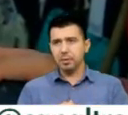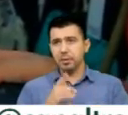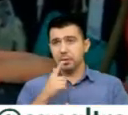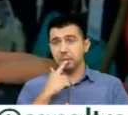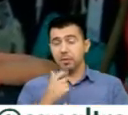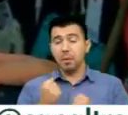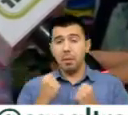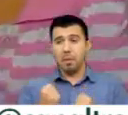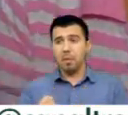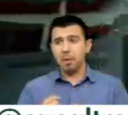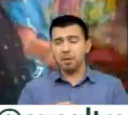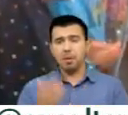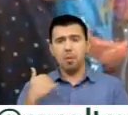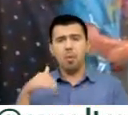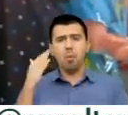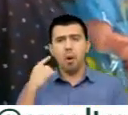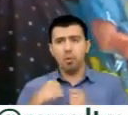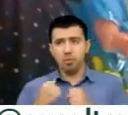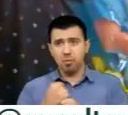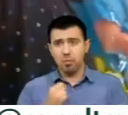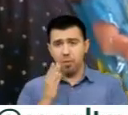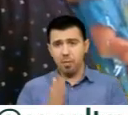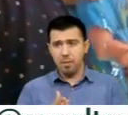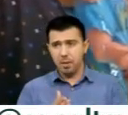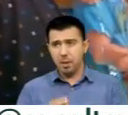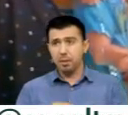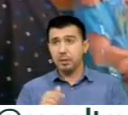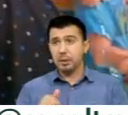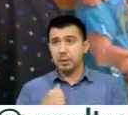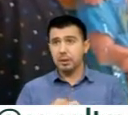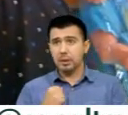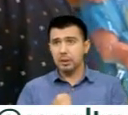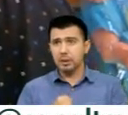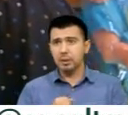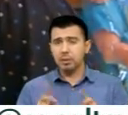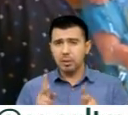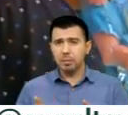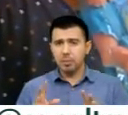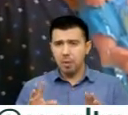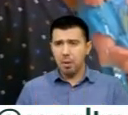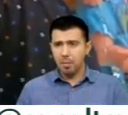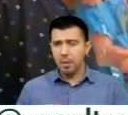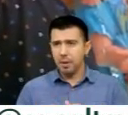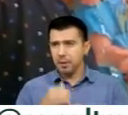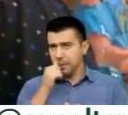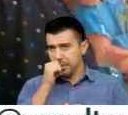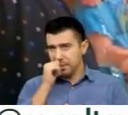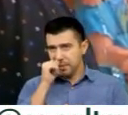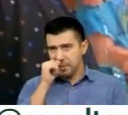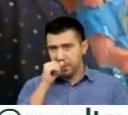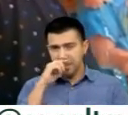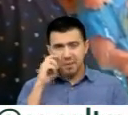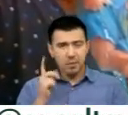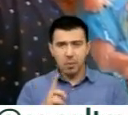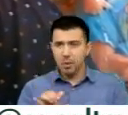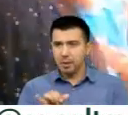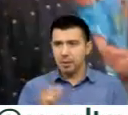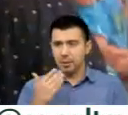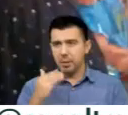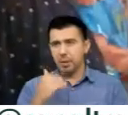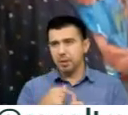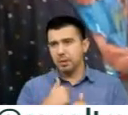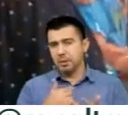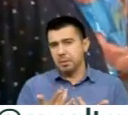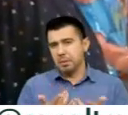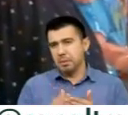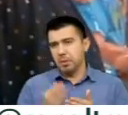ni por mitad del año pasado. En ese momento yo he sentido que la gente apagadita, no ha comprado ahorita. O sea, como lo que estamos esperando, no ha comprado. Pero